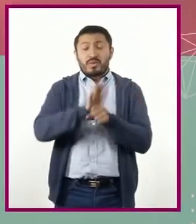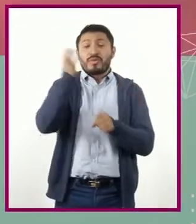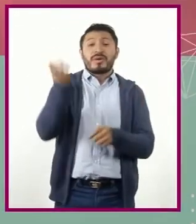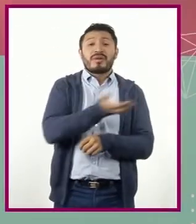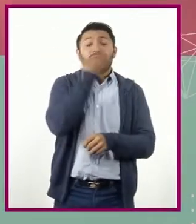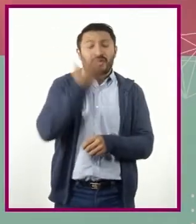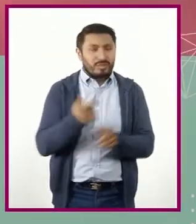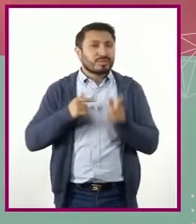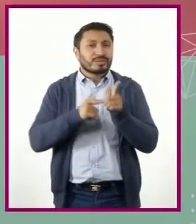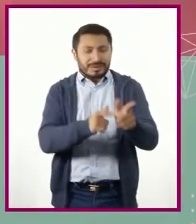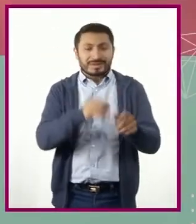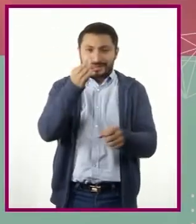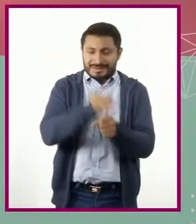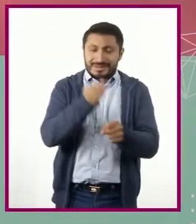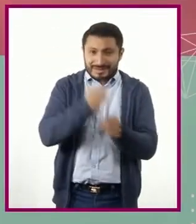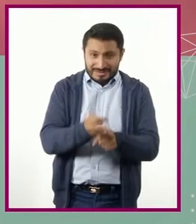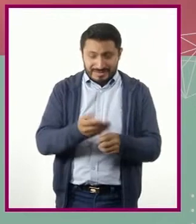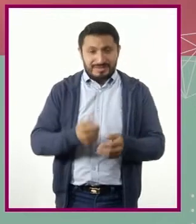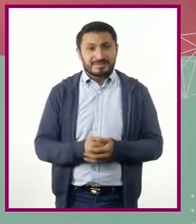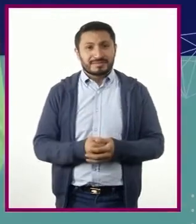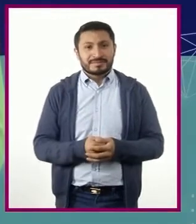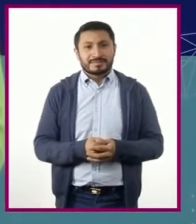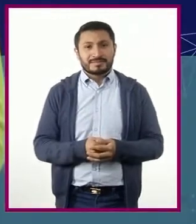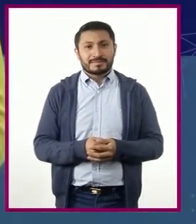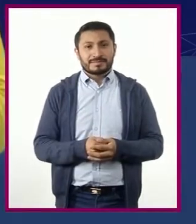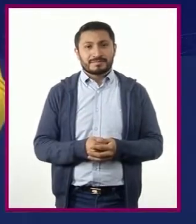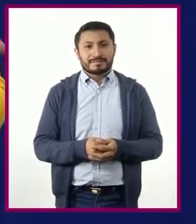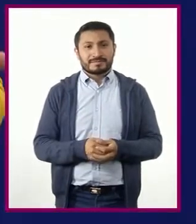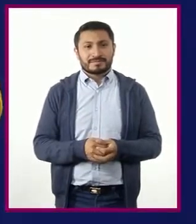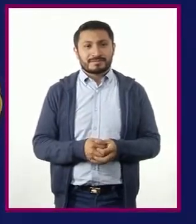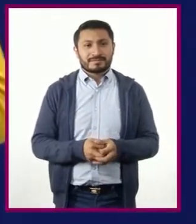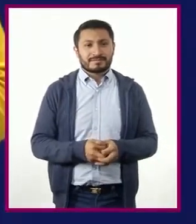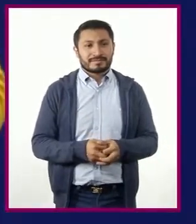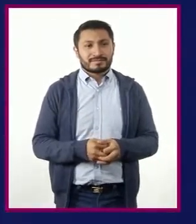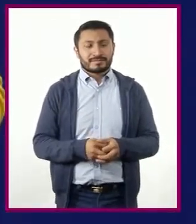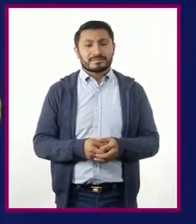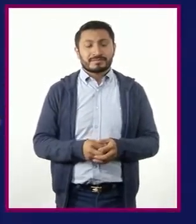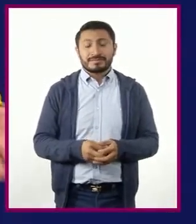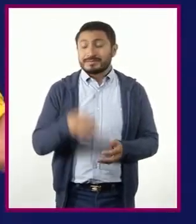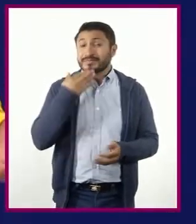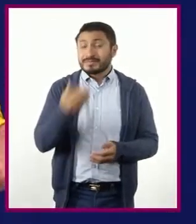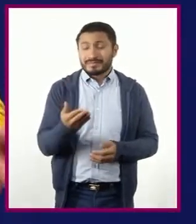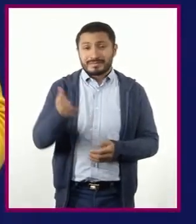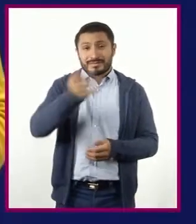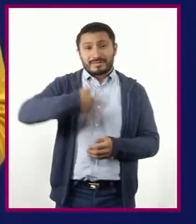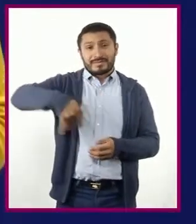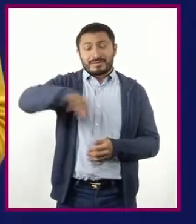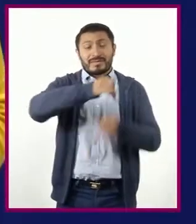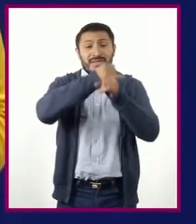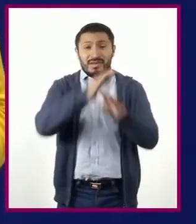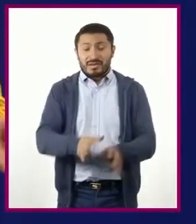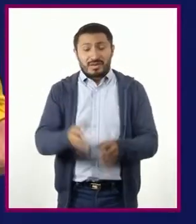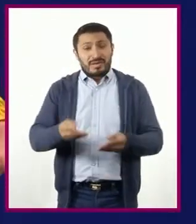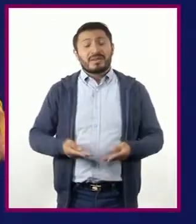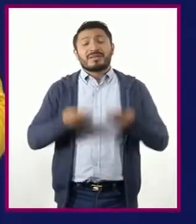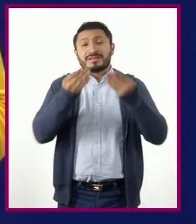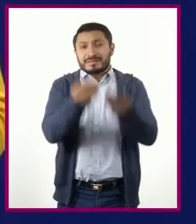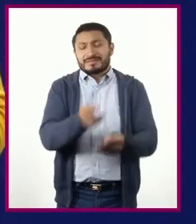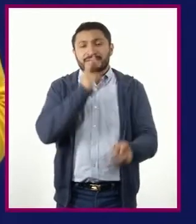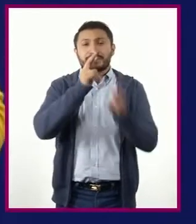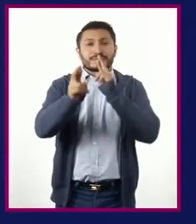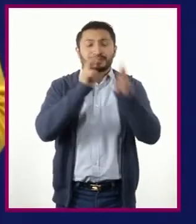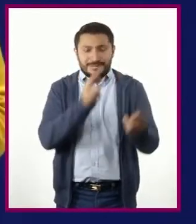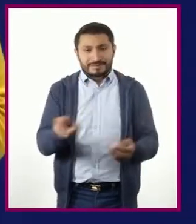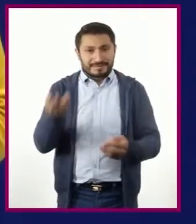siguen manteniendo hasta nuestros tiempos? Bien, busquemos la información que proporcione respuestas